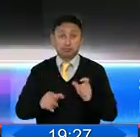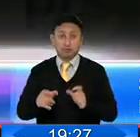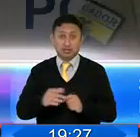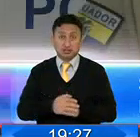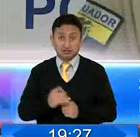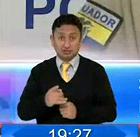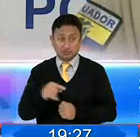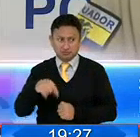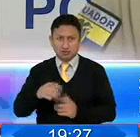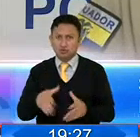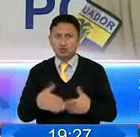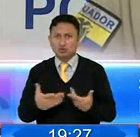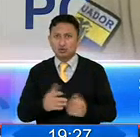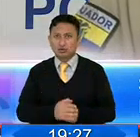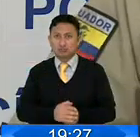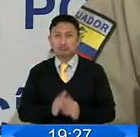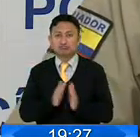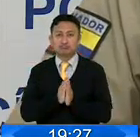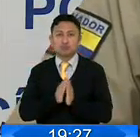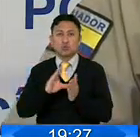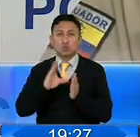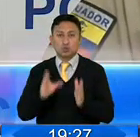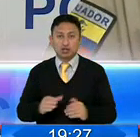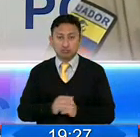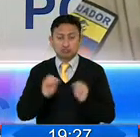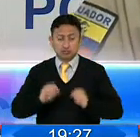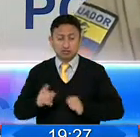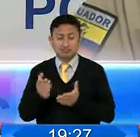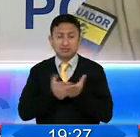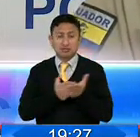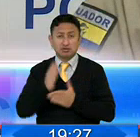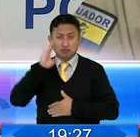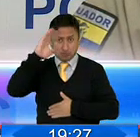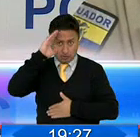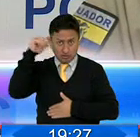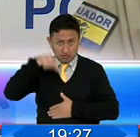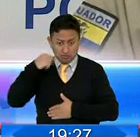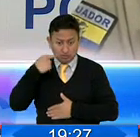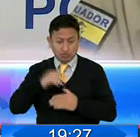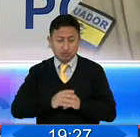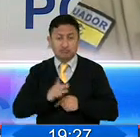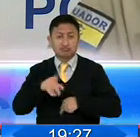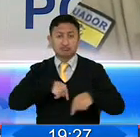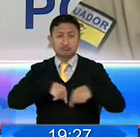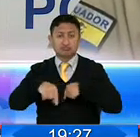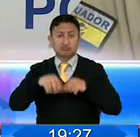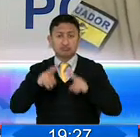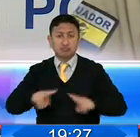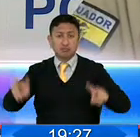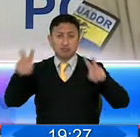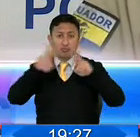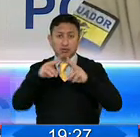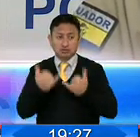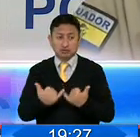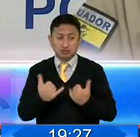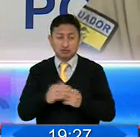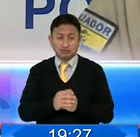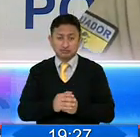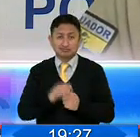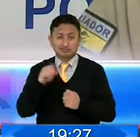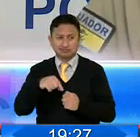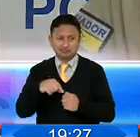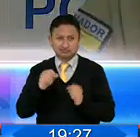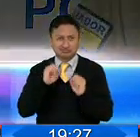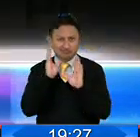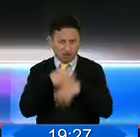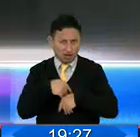plata. Pedimos a la ciudadanía que use los servicios policiales, como el traslado de valores que está ofertado en forma permanente